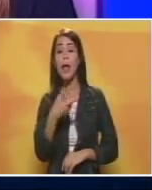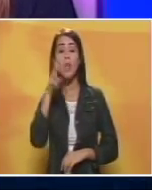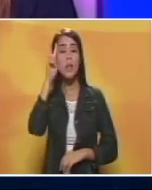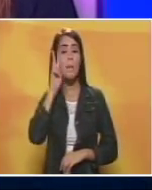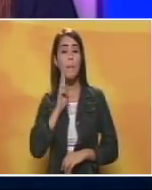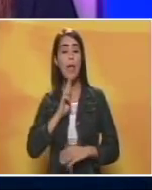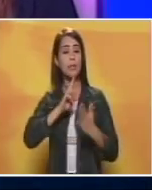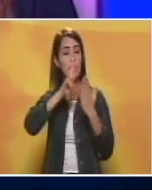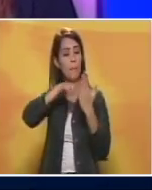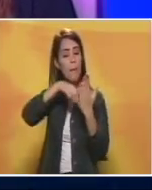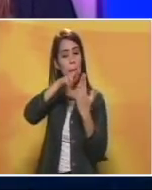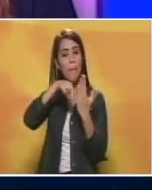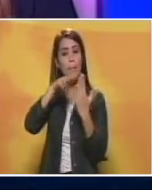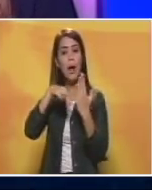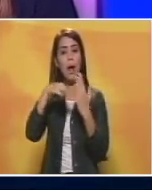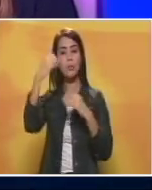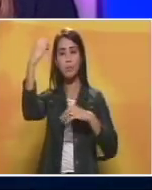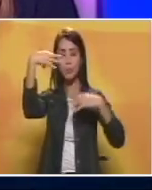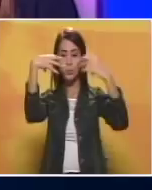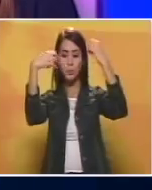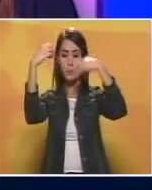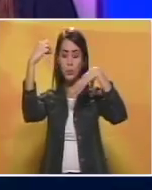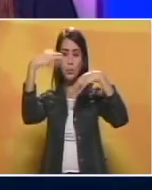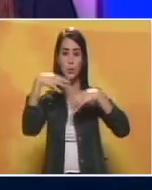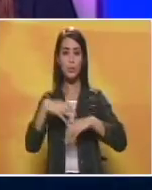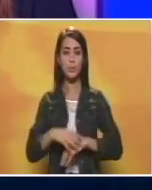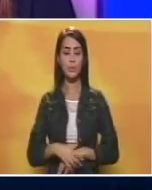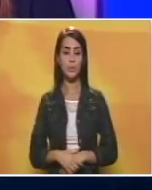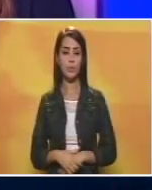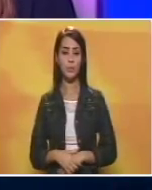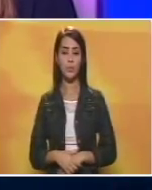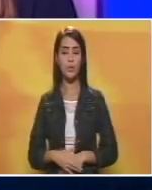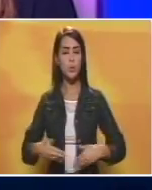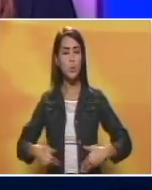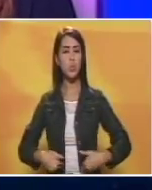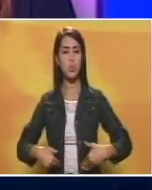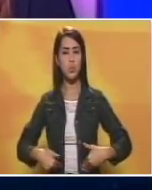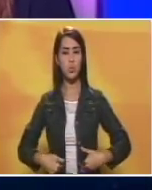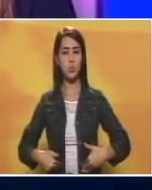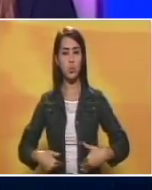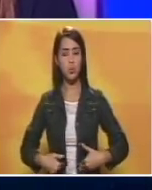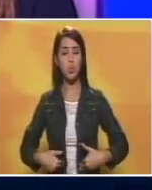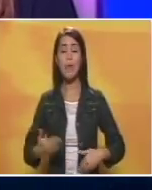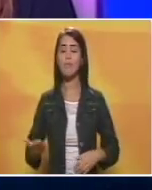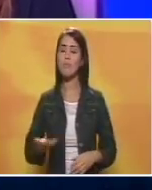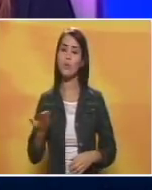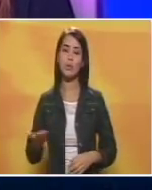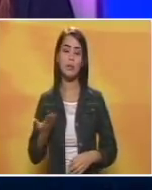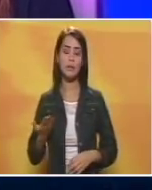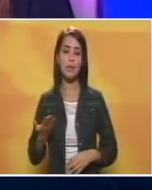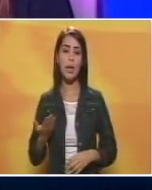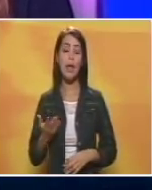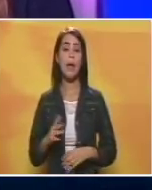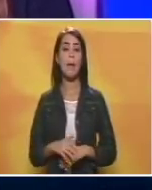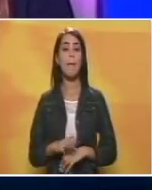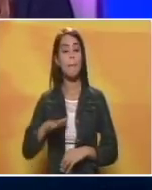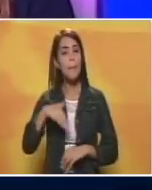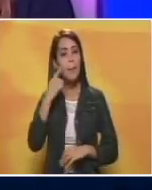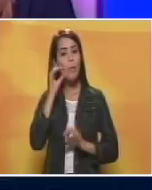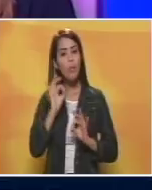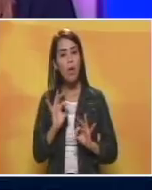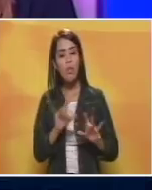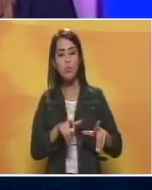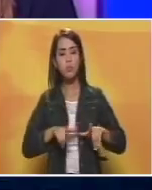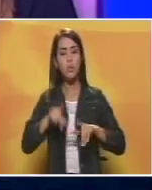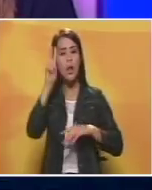la pintura, el alumbrado público, haciendo esfuerzos gigantes para poder tener brigadas